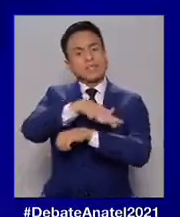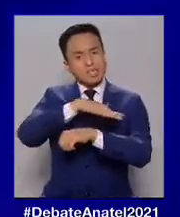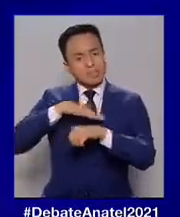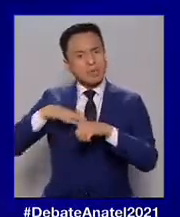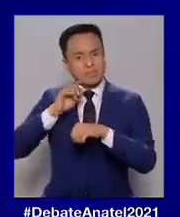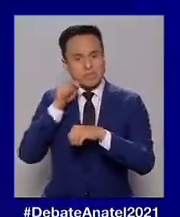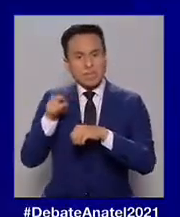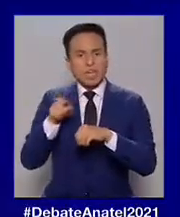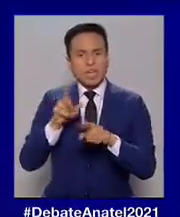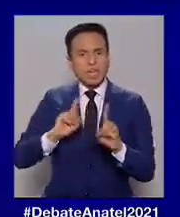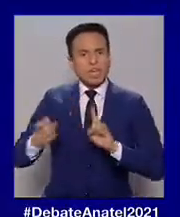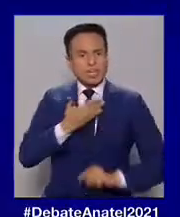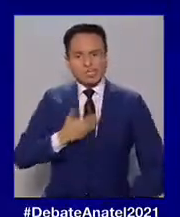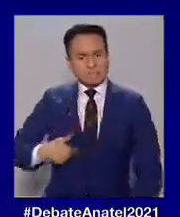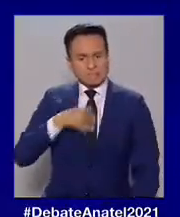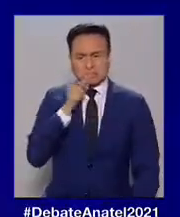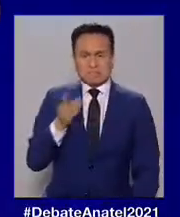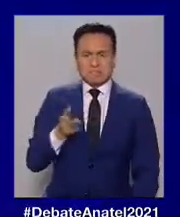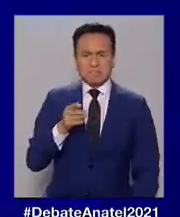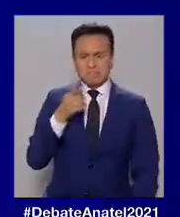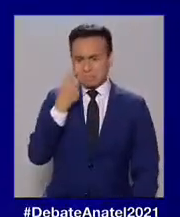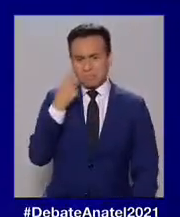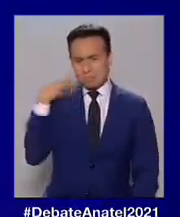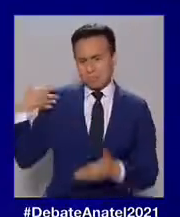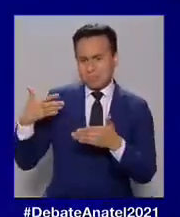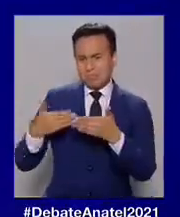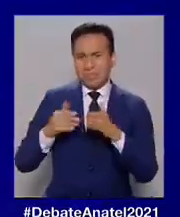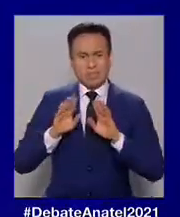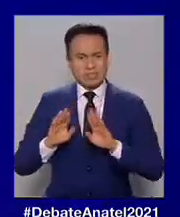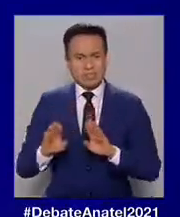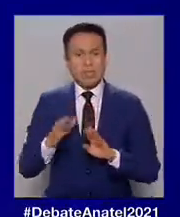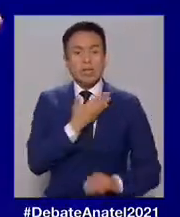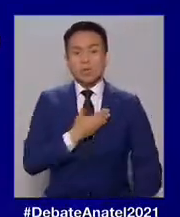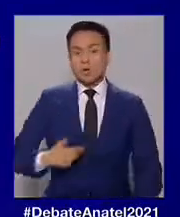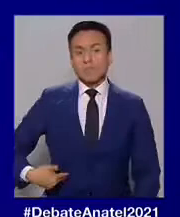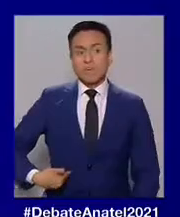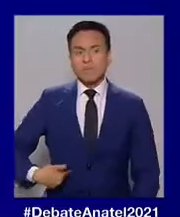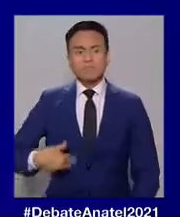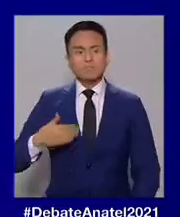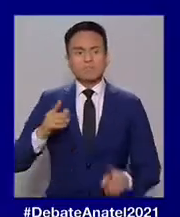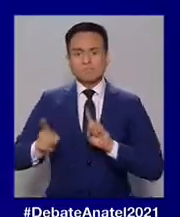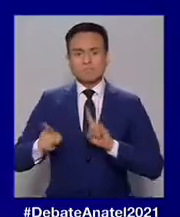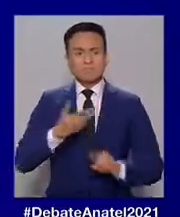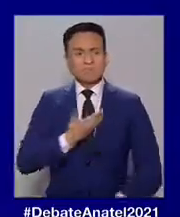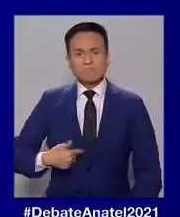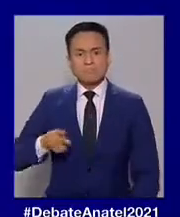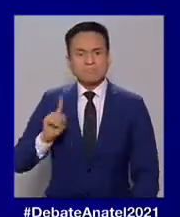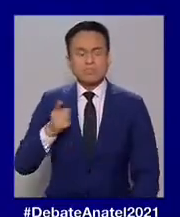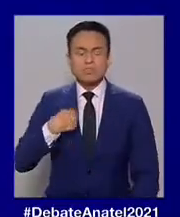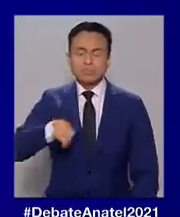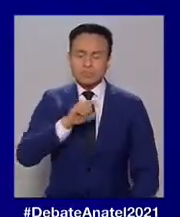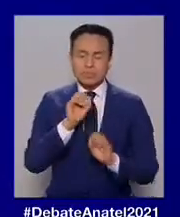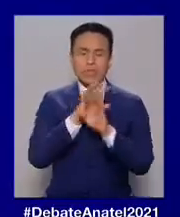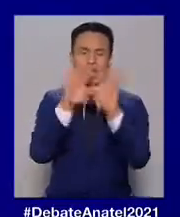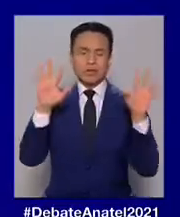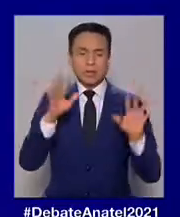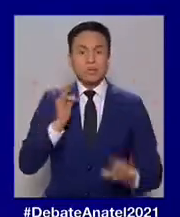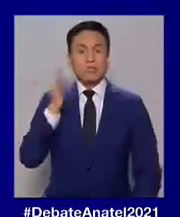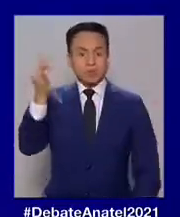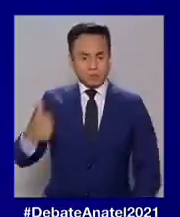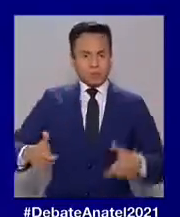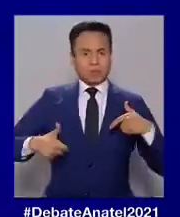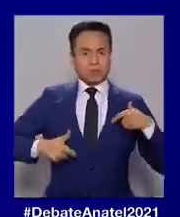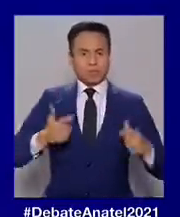ingobernabilidad que ha estado presente durante este tiempo porque el gobierno no gobierna y nosotros hemos sido muy claras en nuestro gobierno